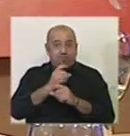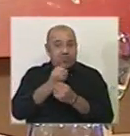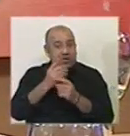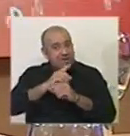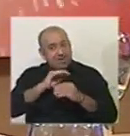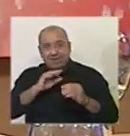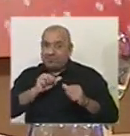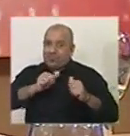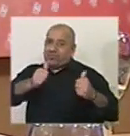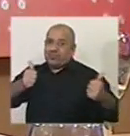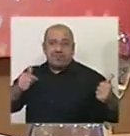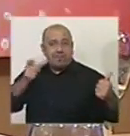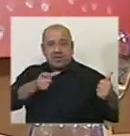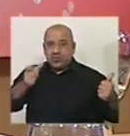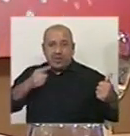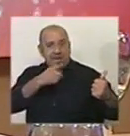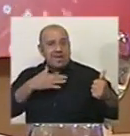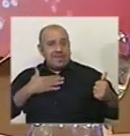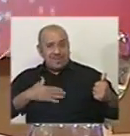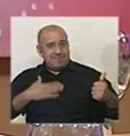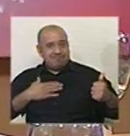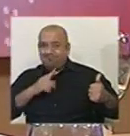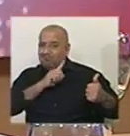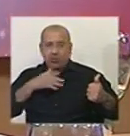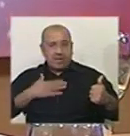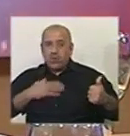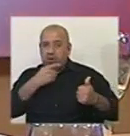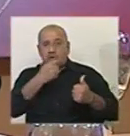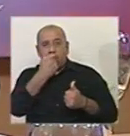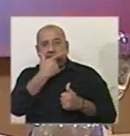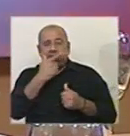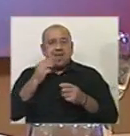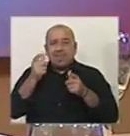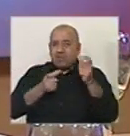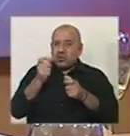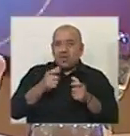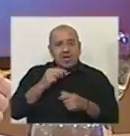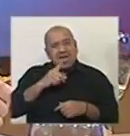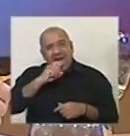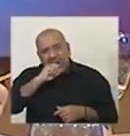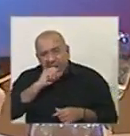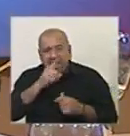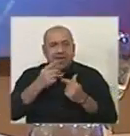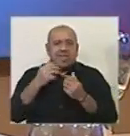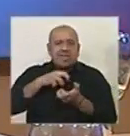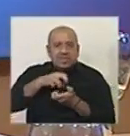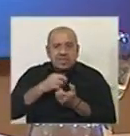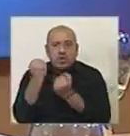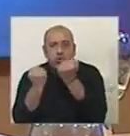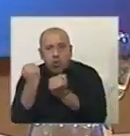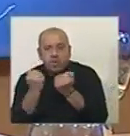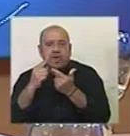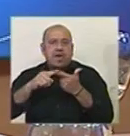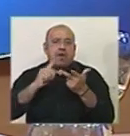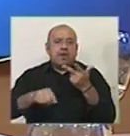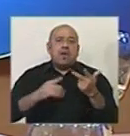forma de arreglar estos dos mundos, el mundo de la molestia, el mundo de la gente enojada, el mundo de la crisis económica, con un contraste